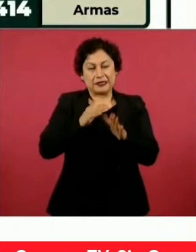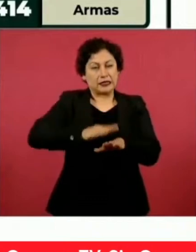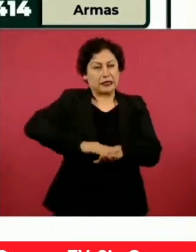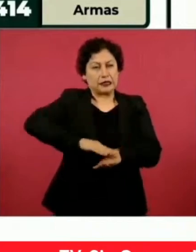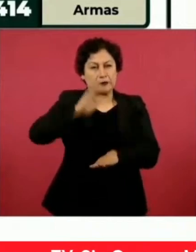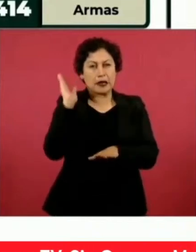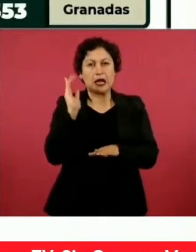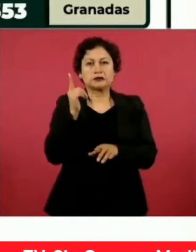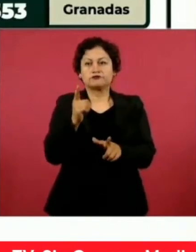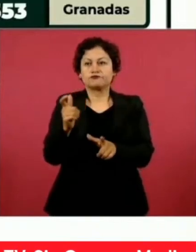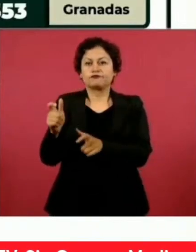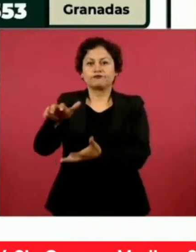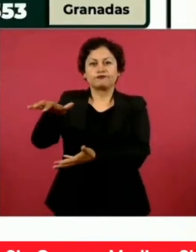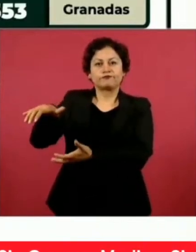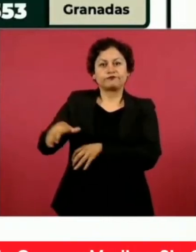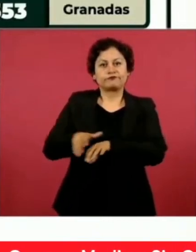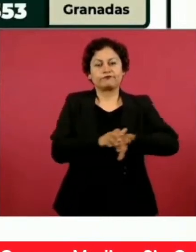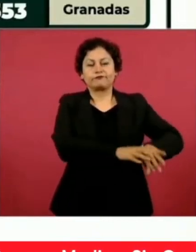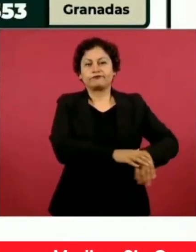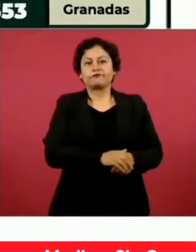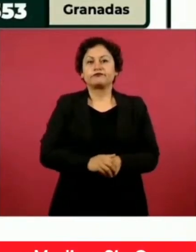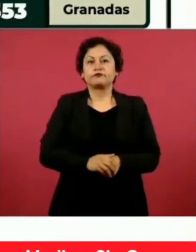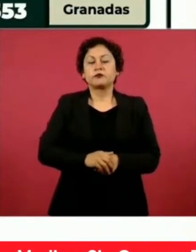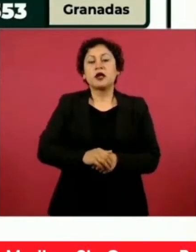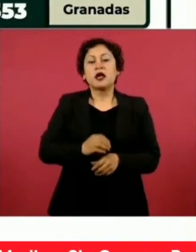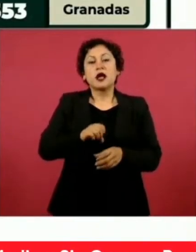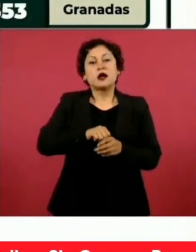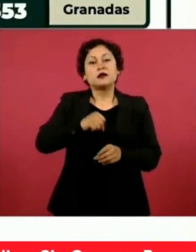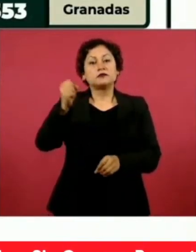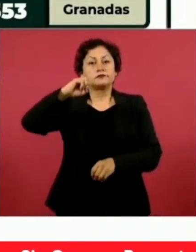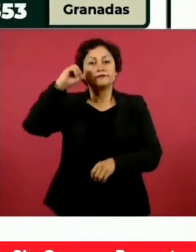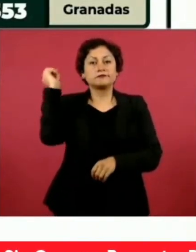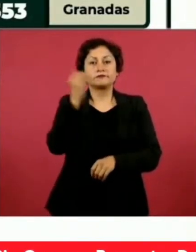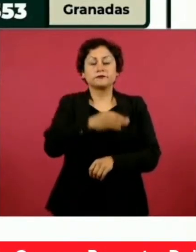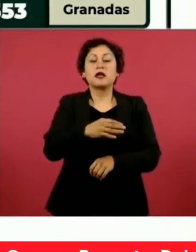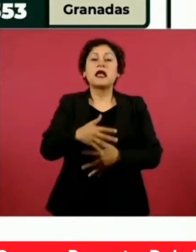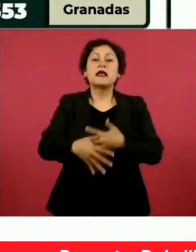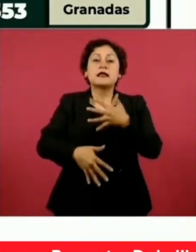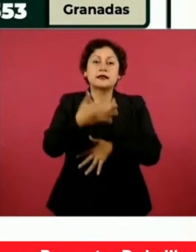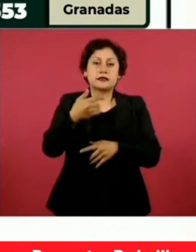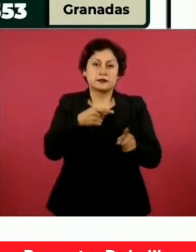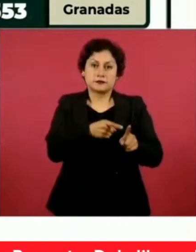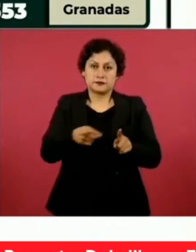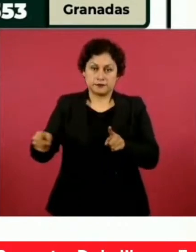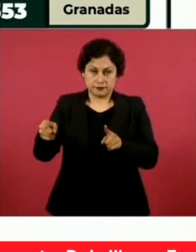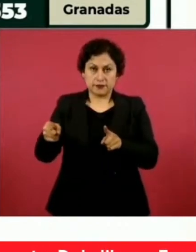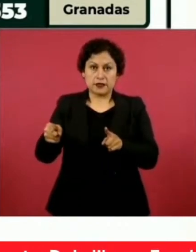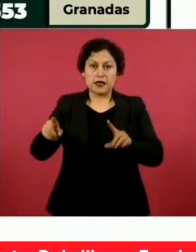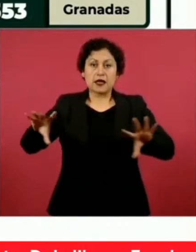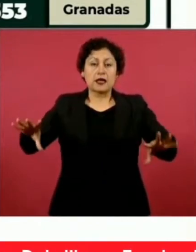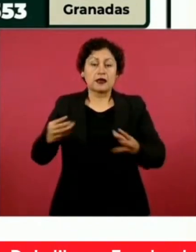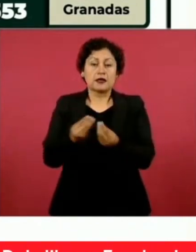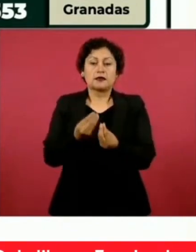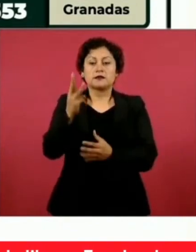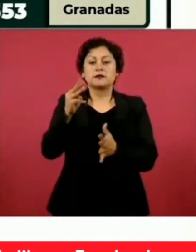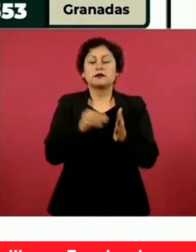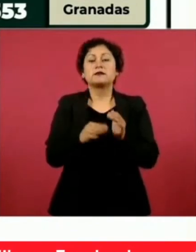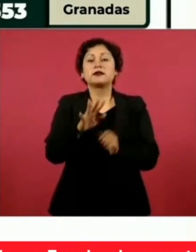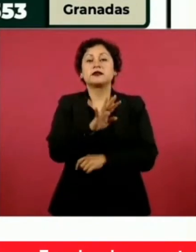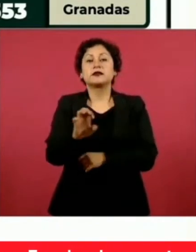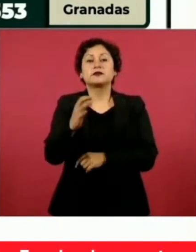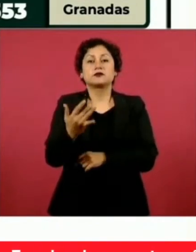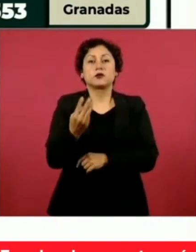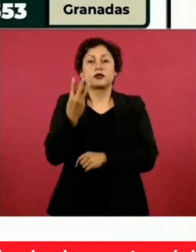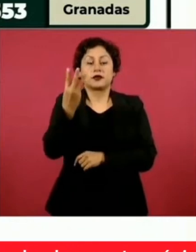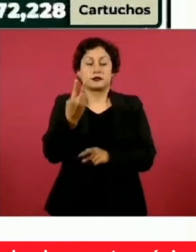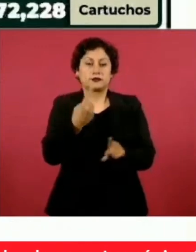que sigue granadas fueron 15 en en lo que va del sexino 3,553 granadas la que